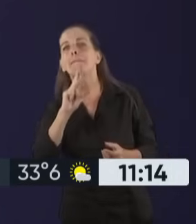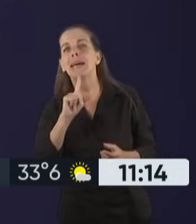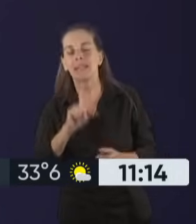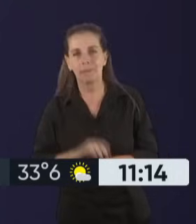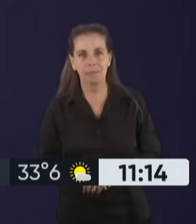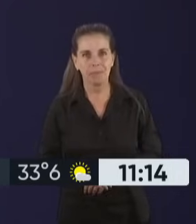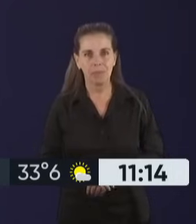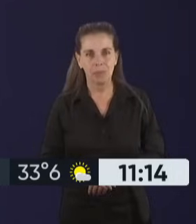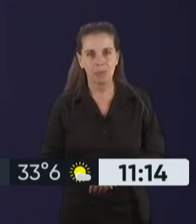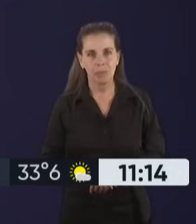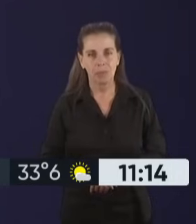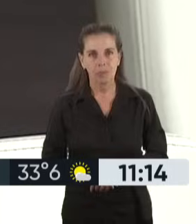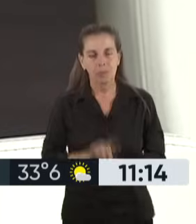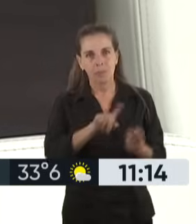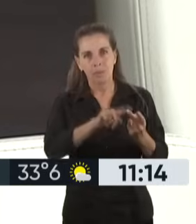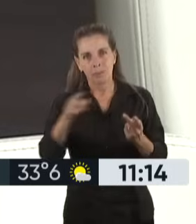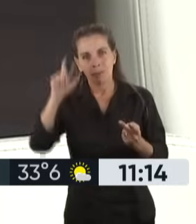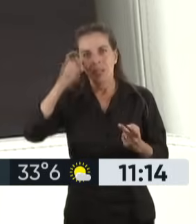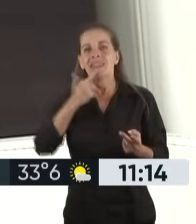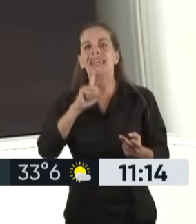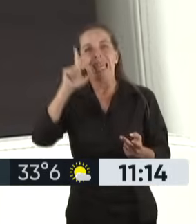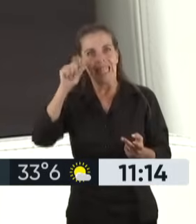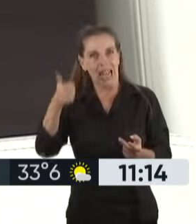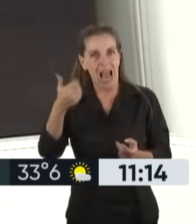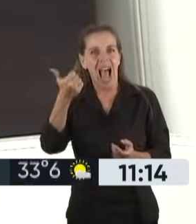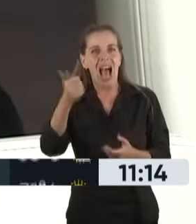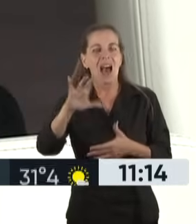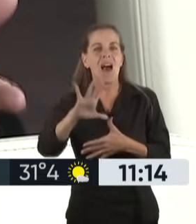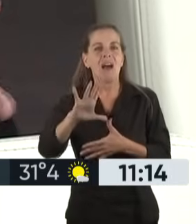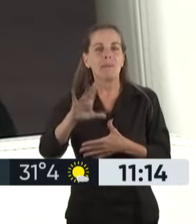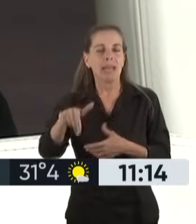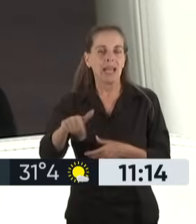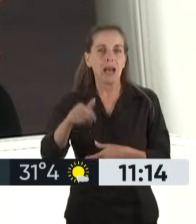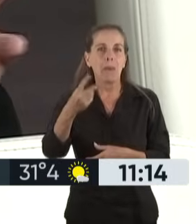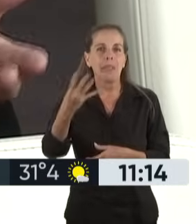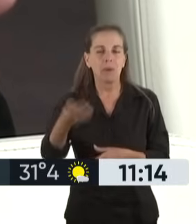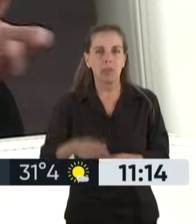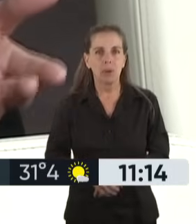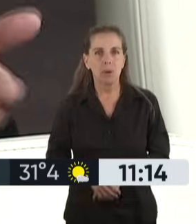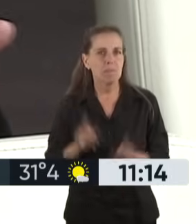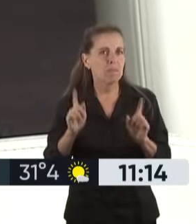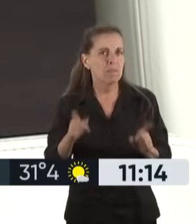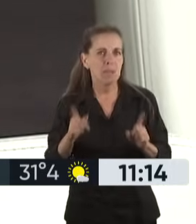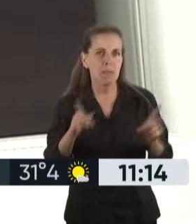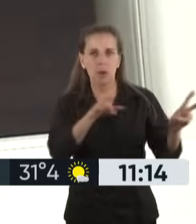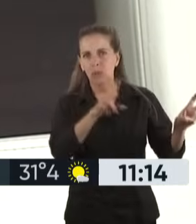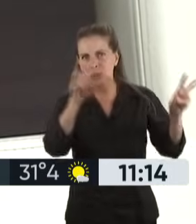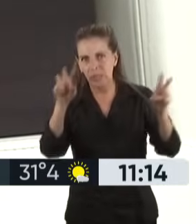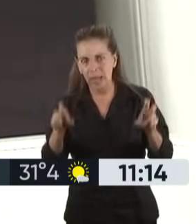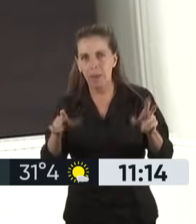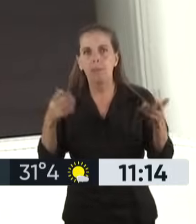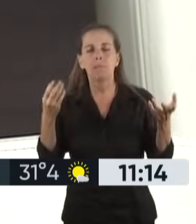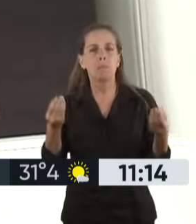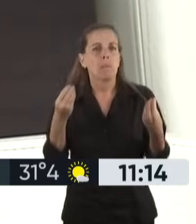nuestro. Sí, Estela Garnica de 24, ¿cómo estás? ¿Cómo andás? Bueno, siguiendo esta línea de lógica, ¿cómo queda